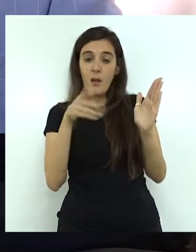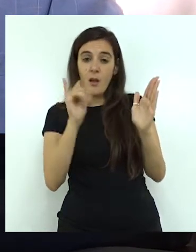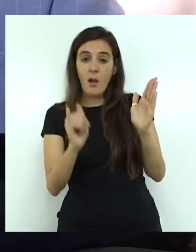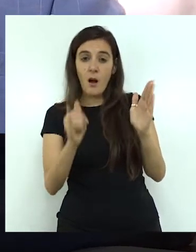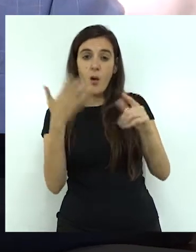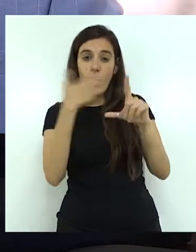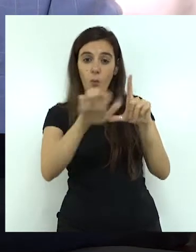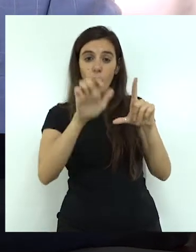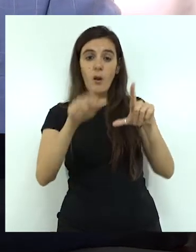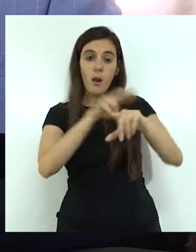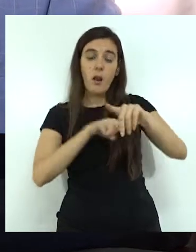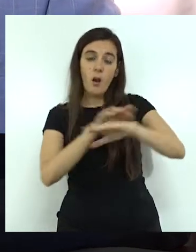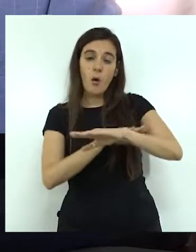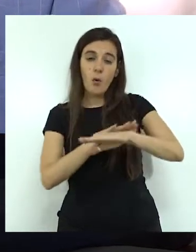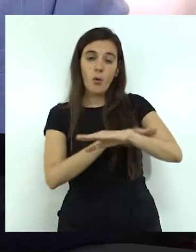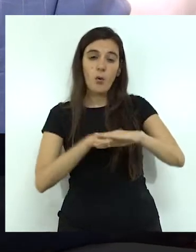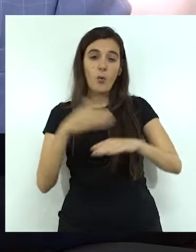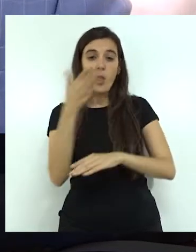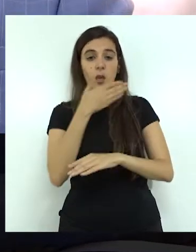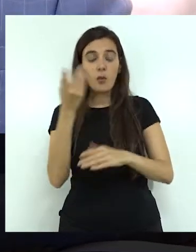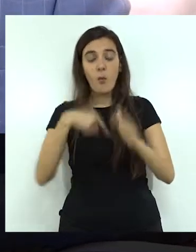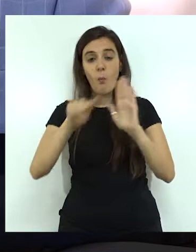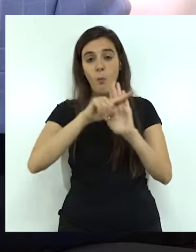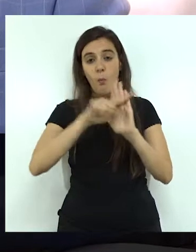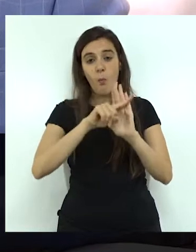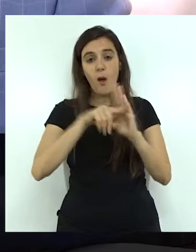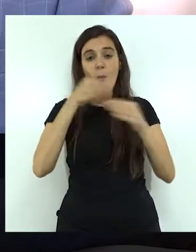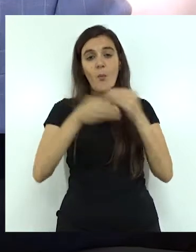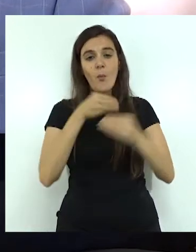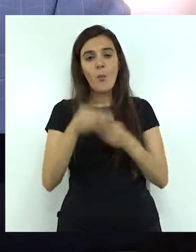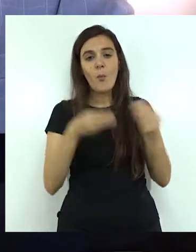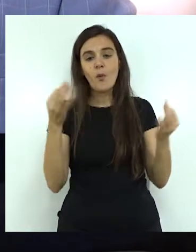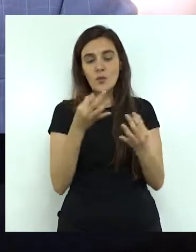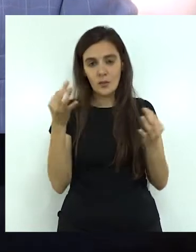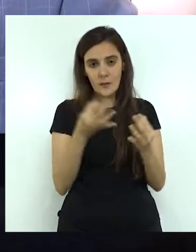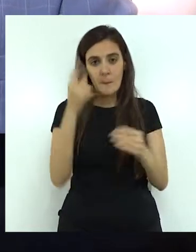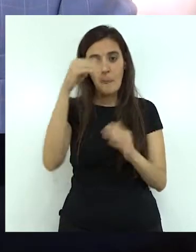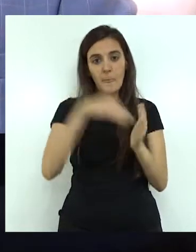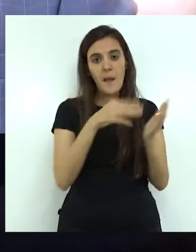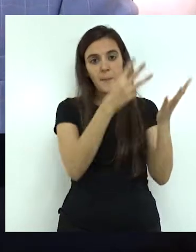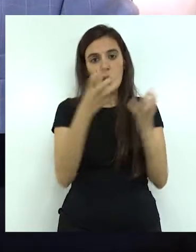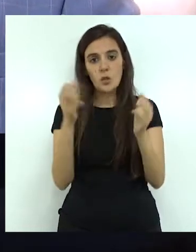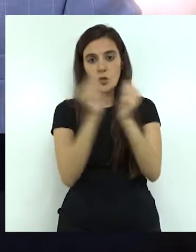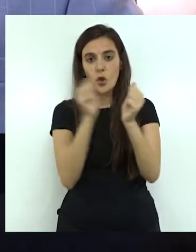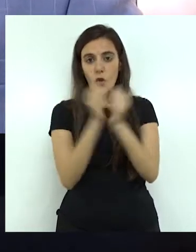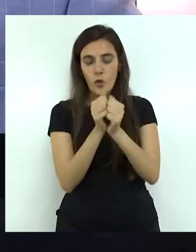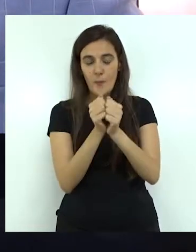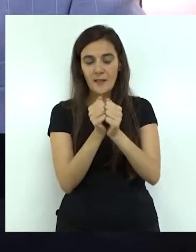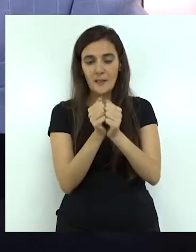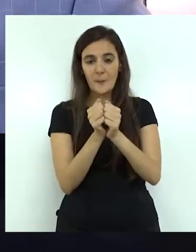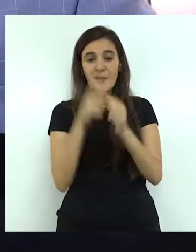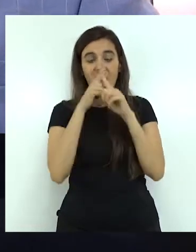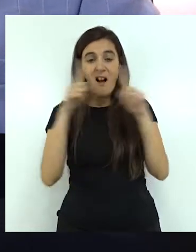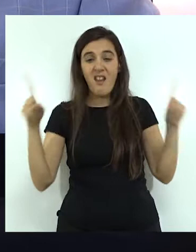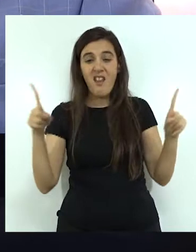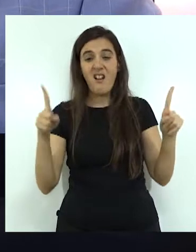la delegada de nuestro colegio y nos dice que hemos hecho en el primer través de nosotros 1820 extrapolando al año querría decir que haríamos